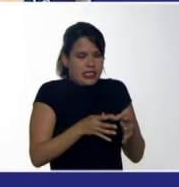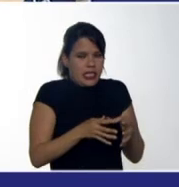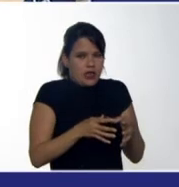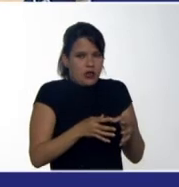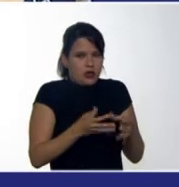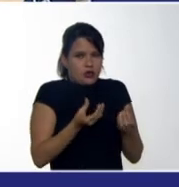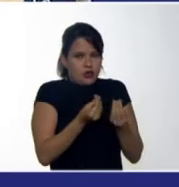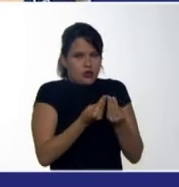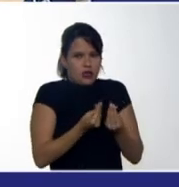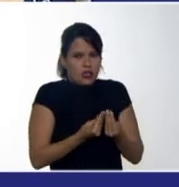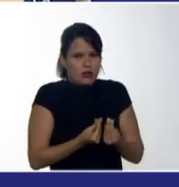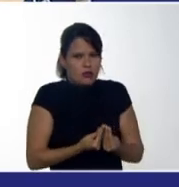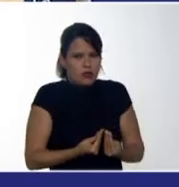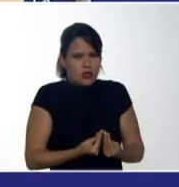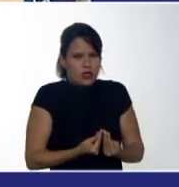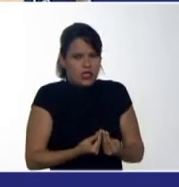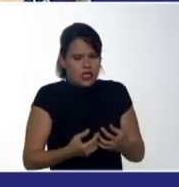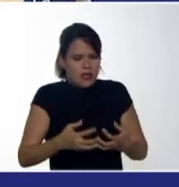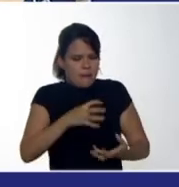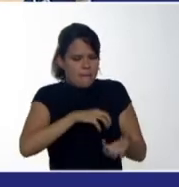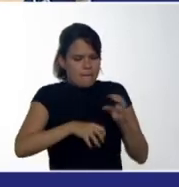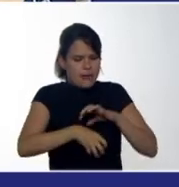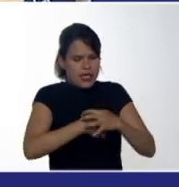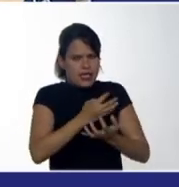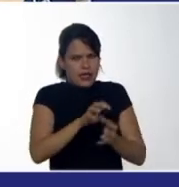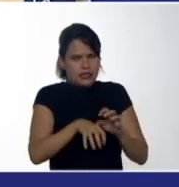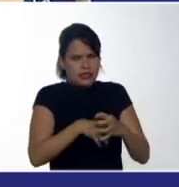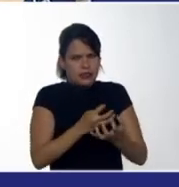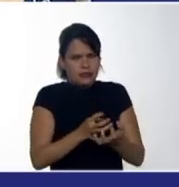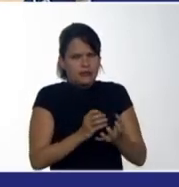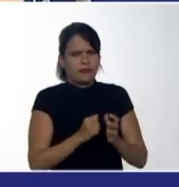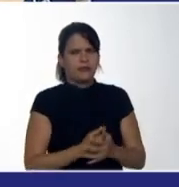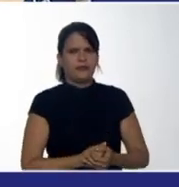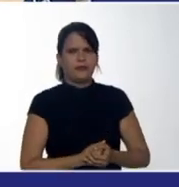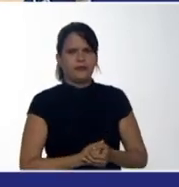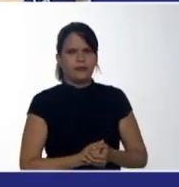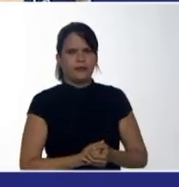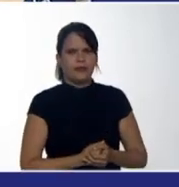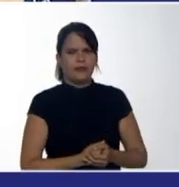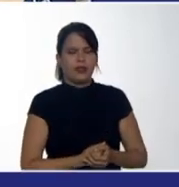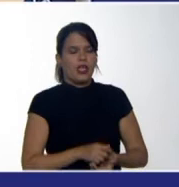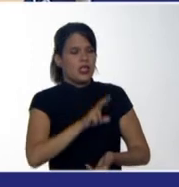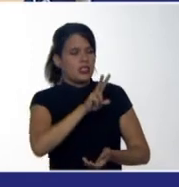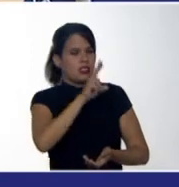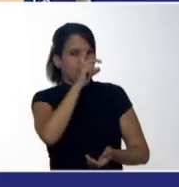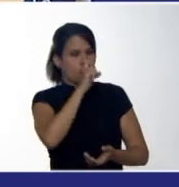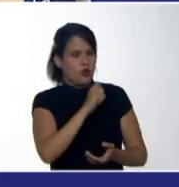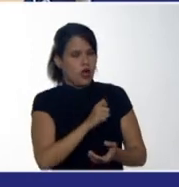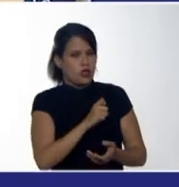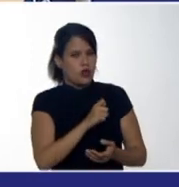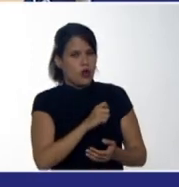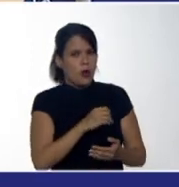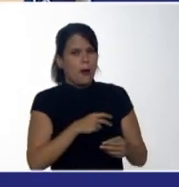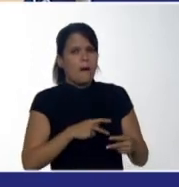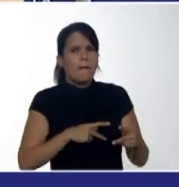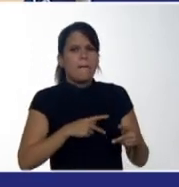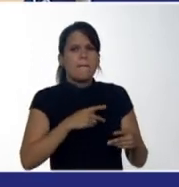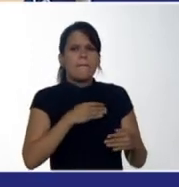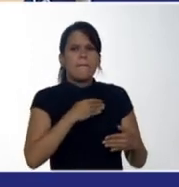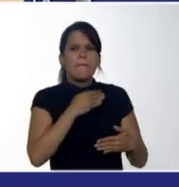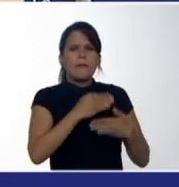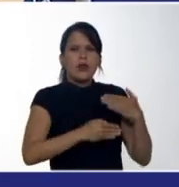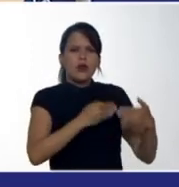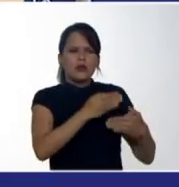puras y mezclas, ¿ok? Entonces, y segundo año, procesos químicos presentes en nuestro